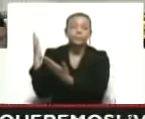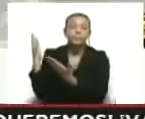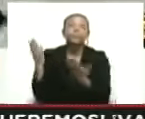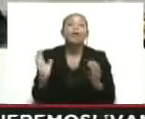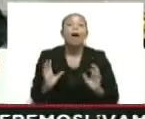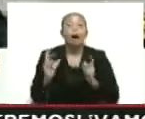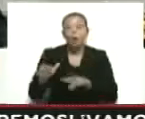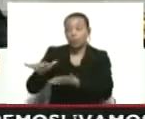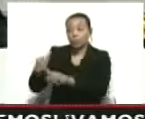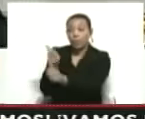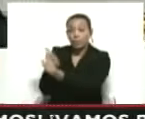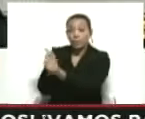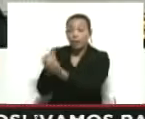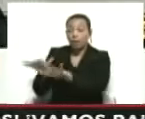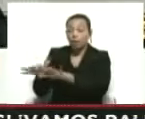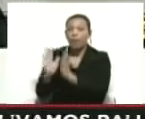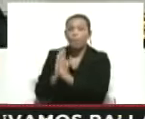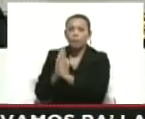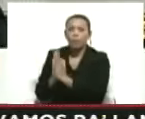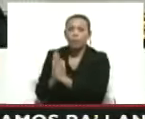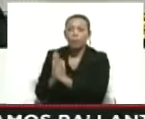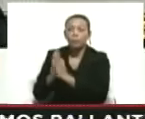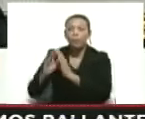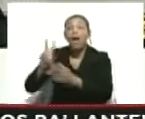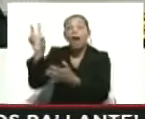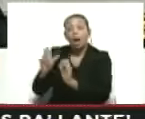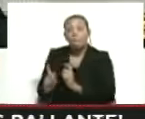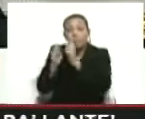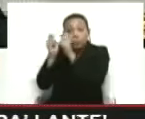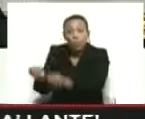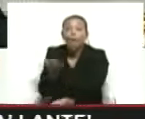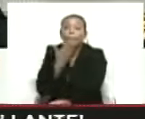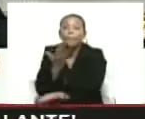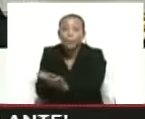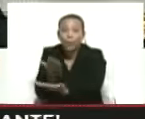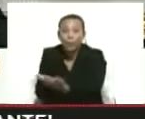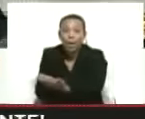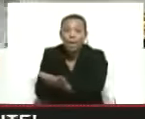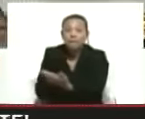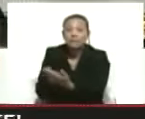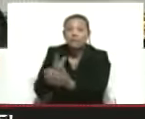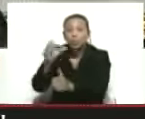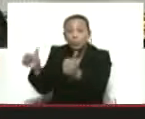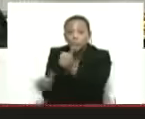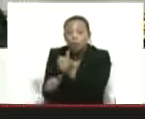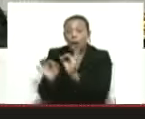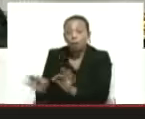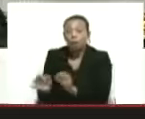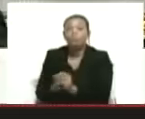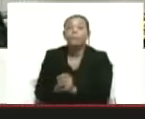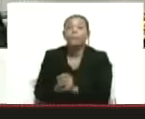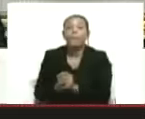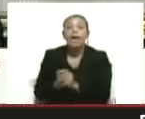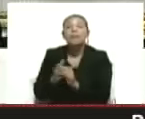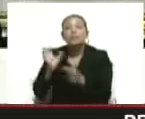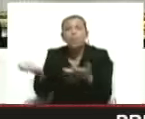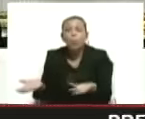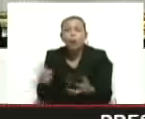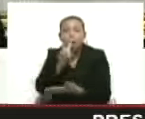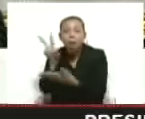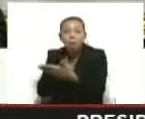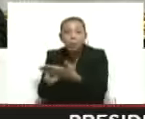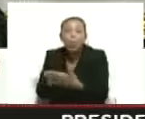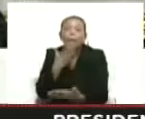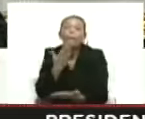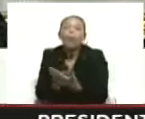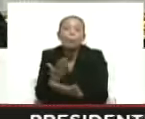Ciudadano secretario accidental, a los efectos de la designación de la subsecretaria o el subsecretario, sírvase dar lectura a